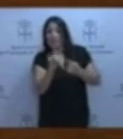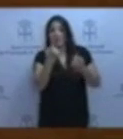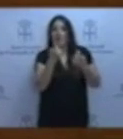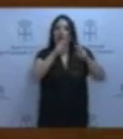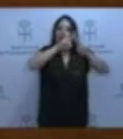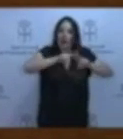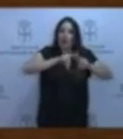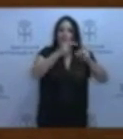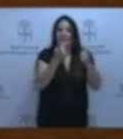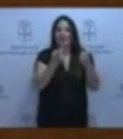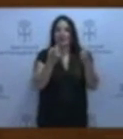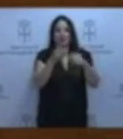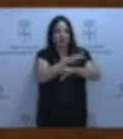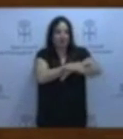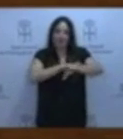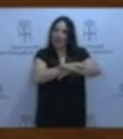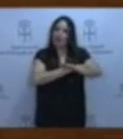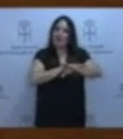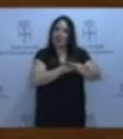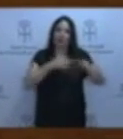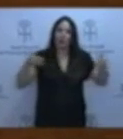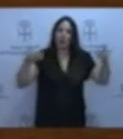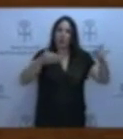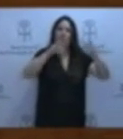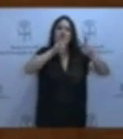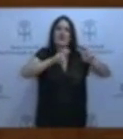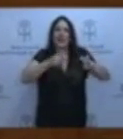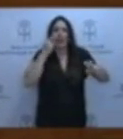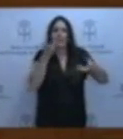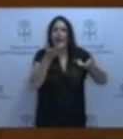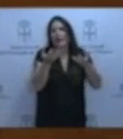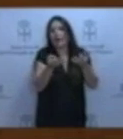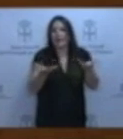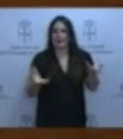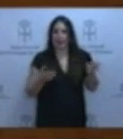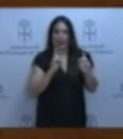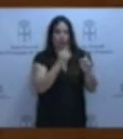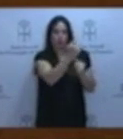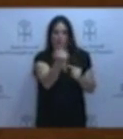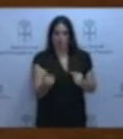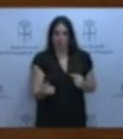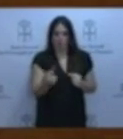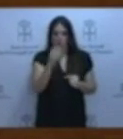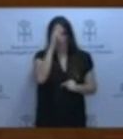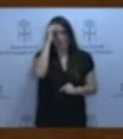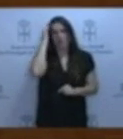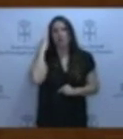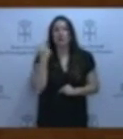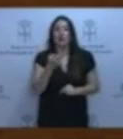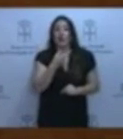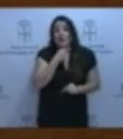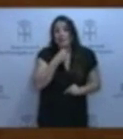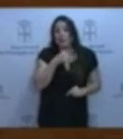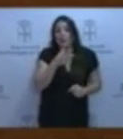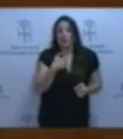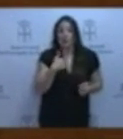se requiere que la Administración sea la primera en investigar qué es lo que está pasando en sus casos, ¿no? Lo gracioso de esto es que yo no les he descubierto